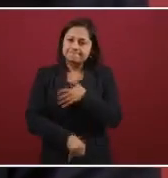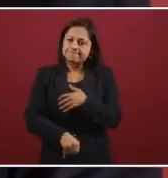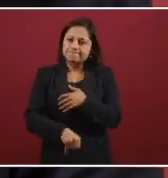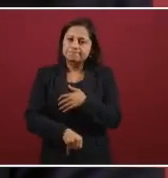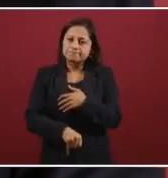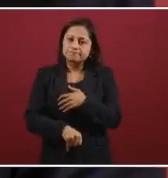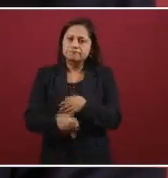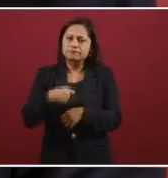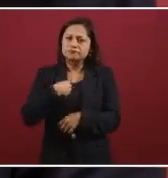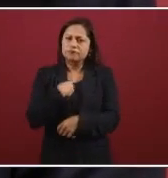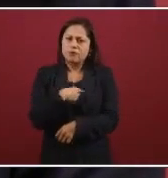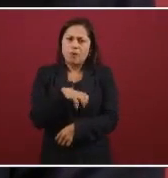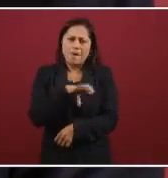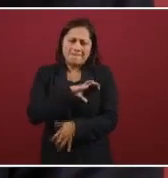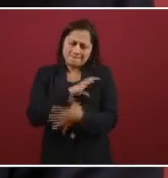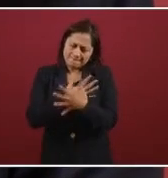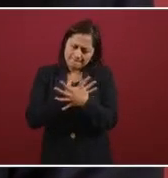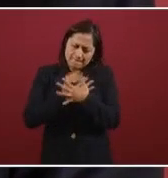pueblo.